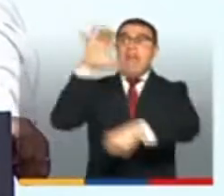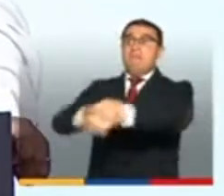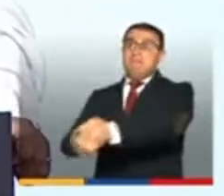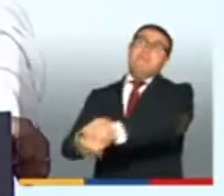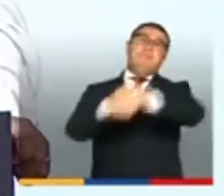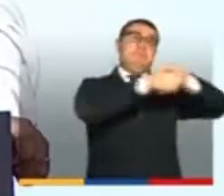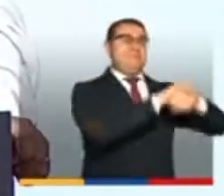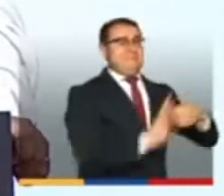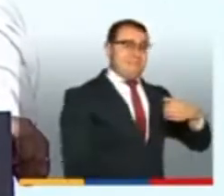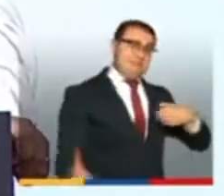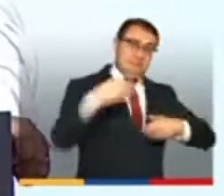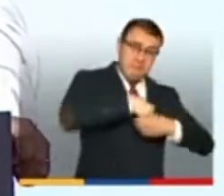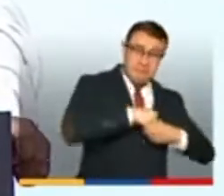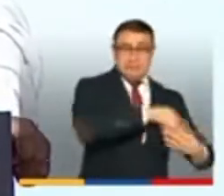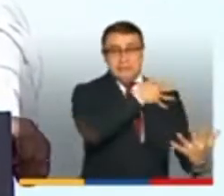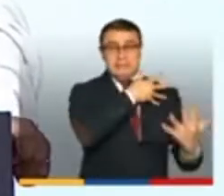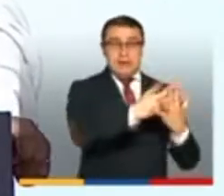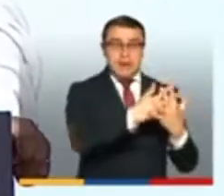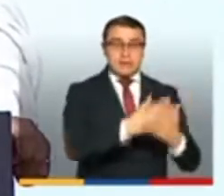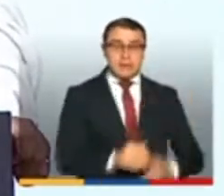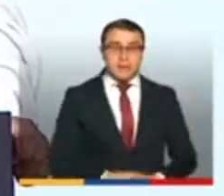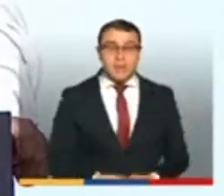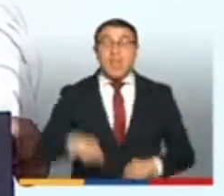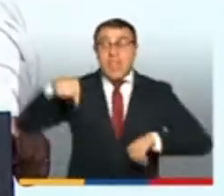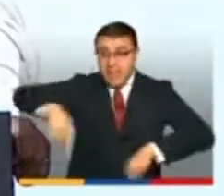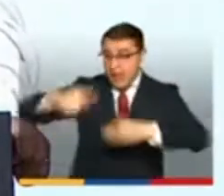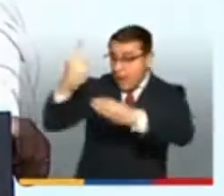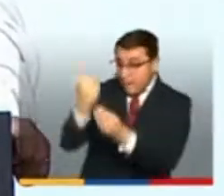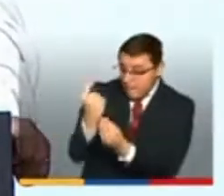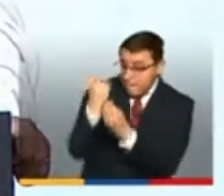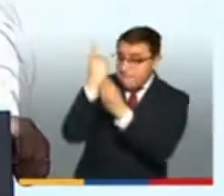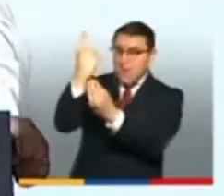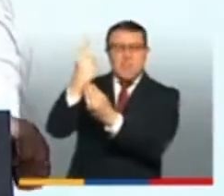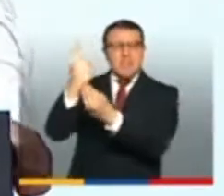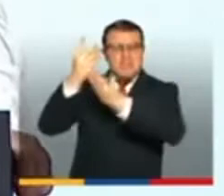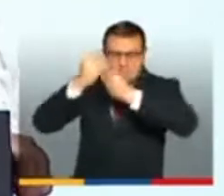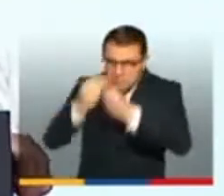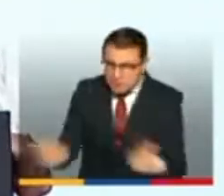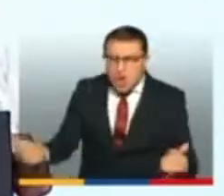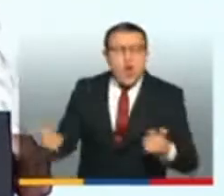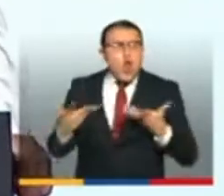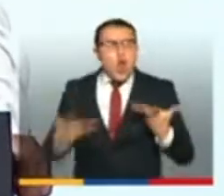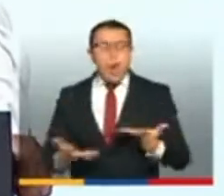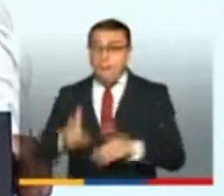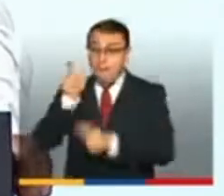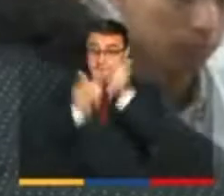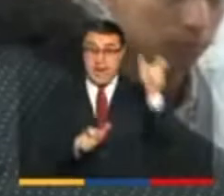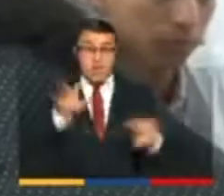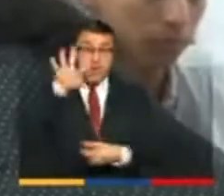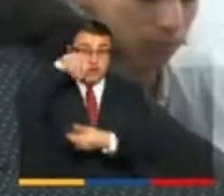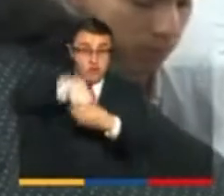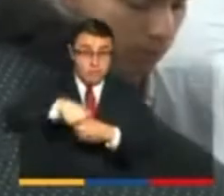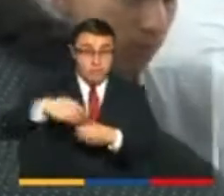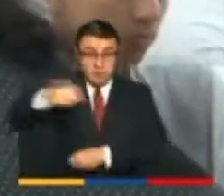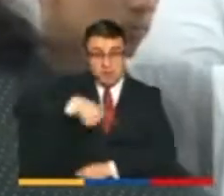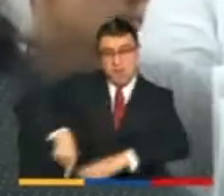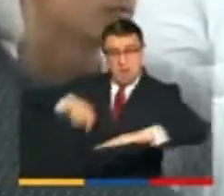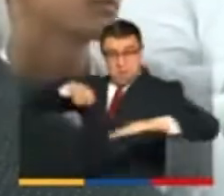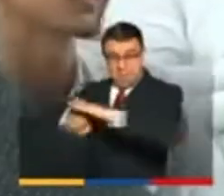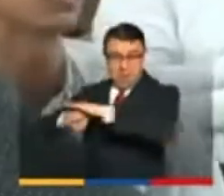acabaron un partido político a partir del asesinato y el homicidio aquí